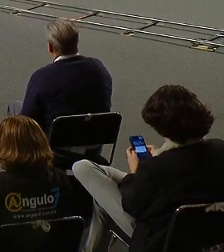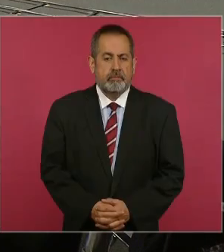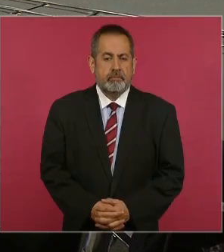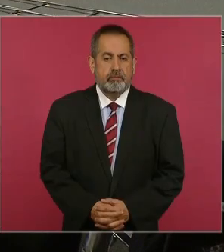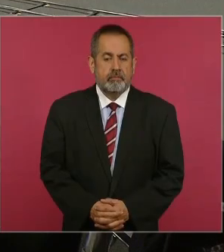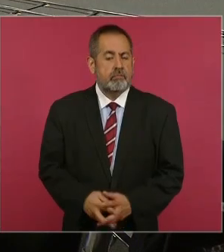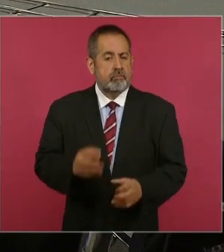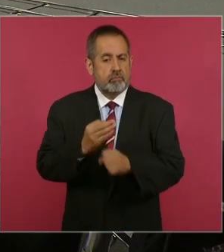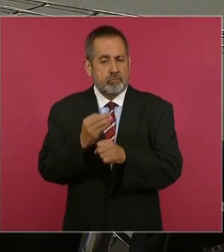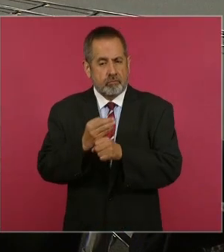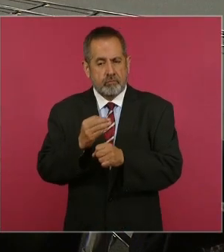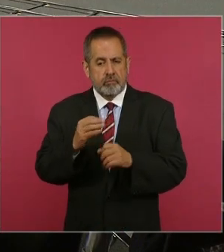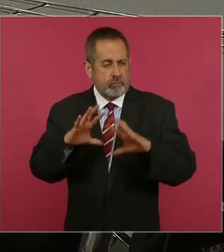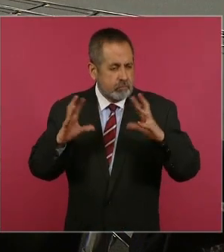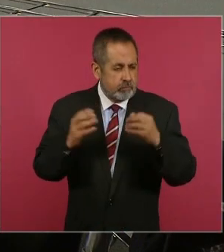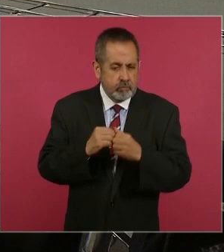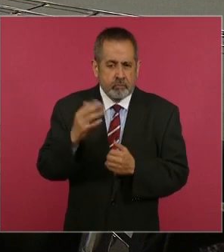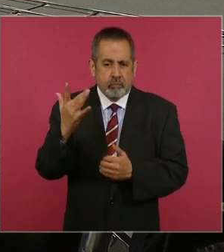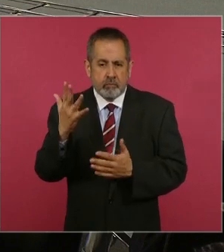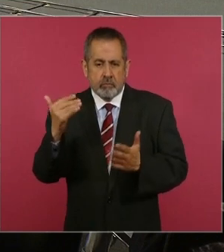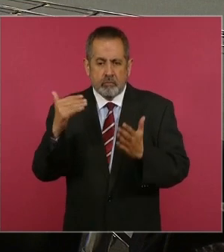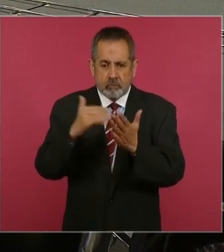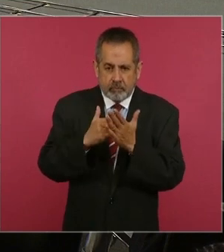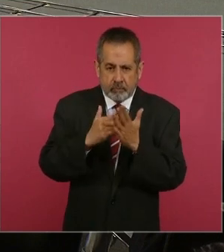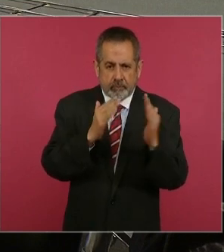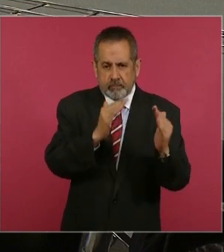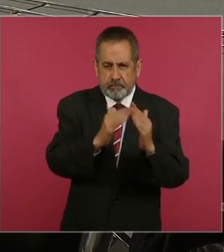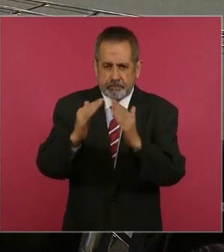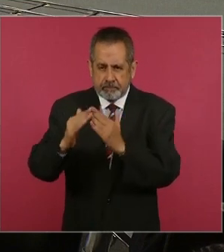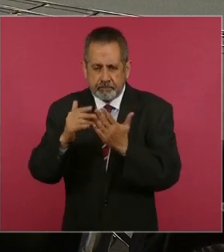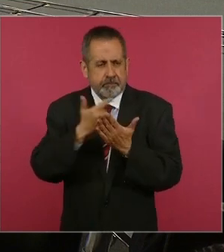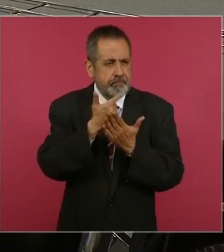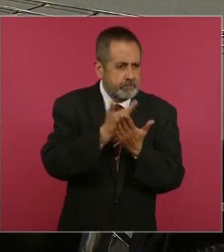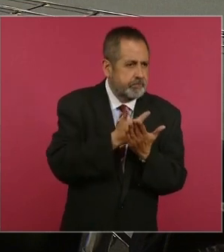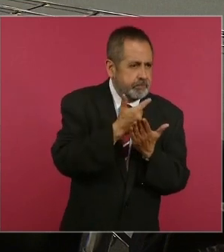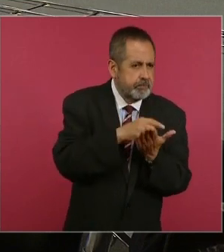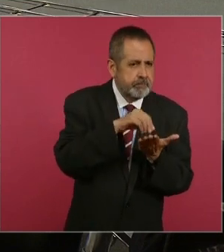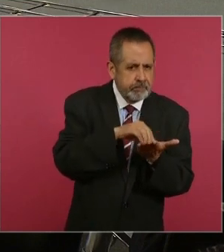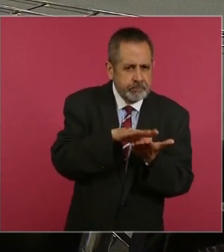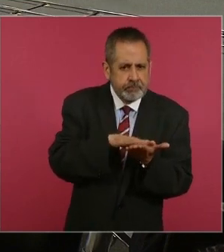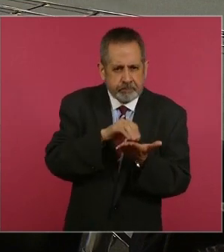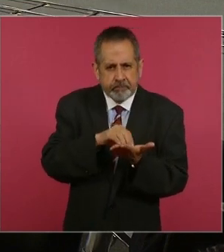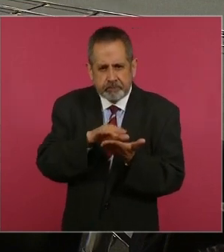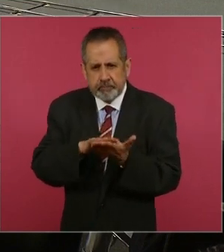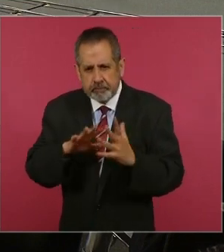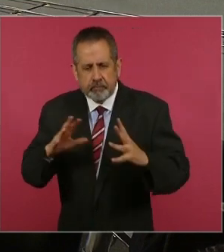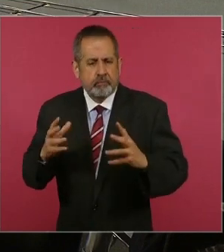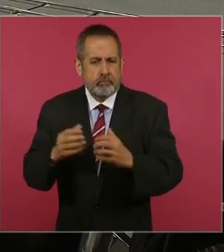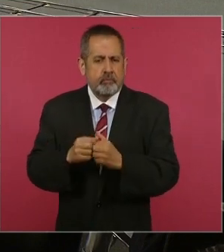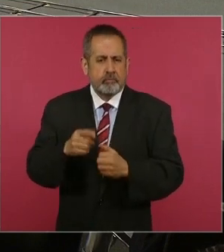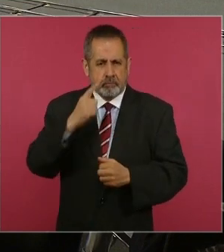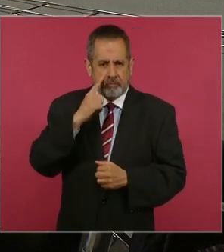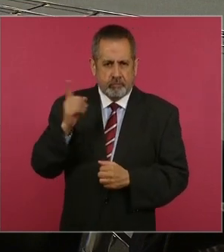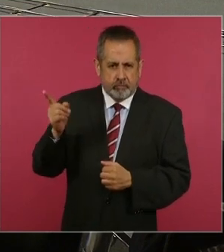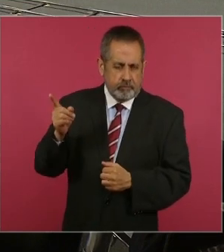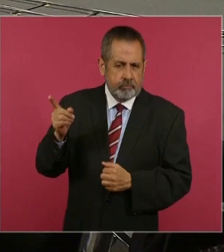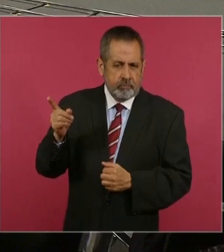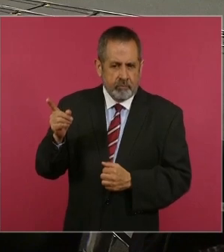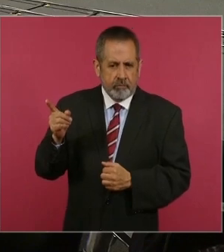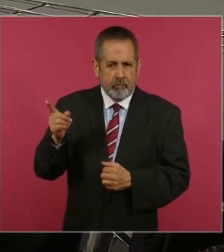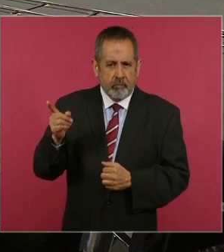momento 50,000 viviendas eh censadas aproximadamente 50637